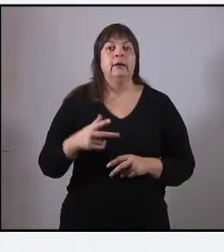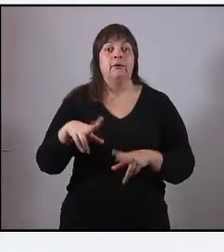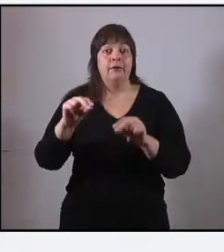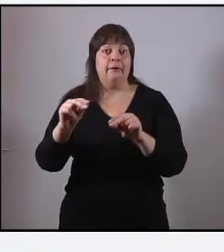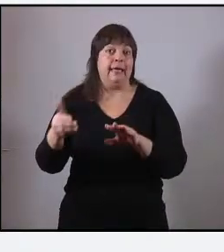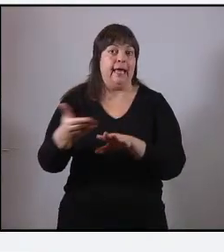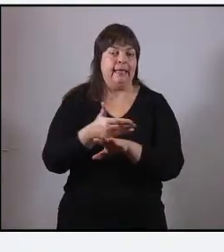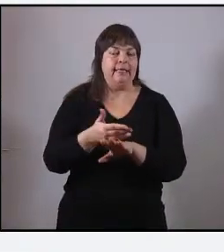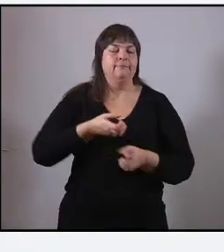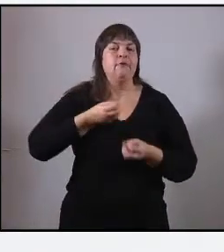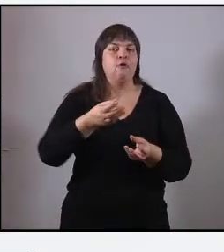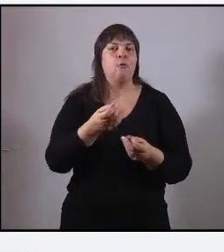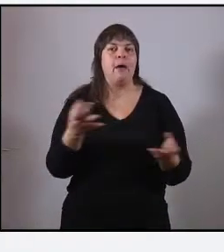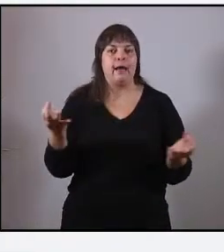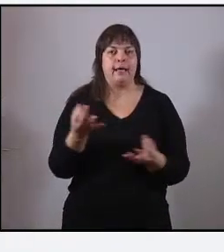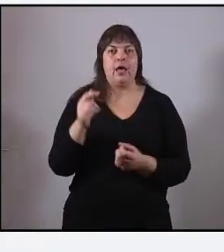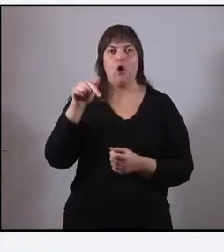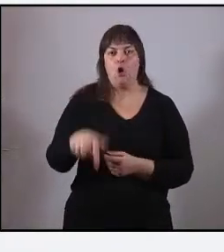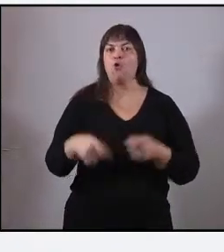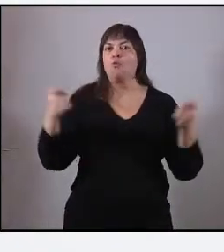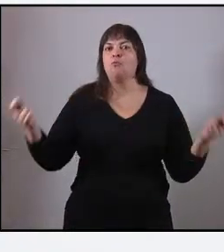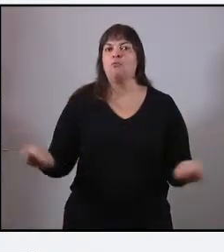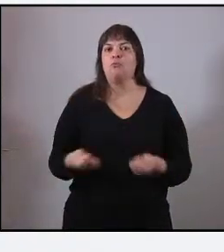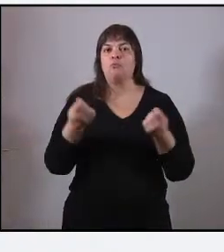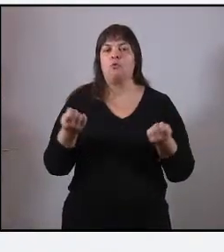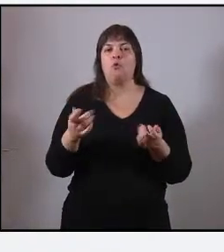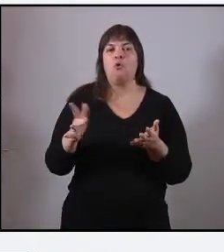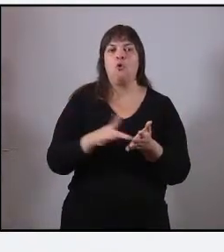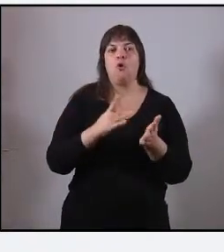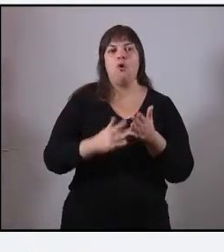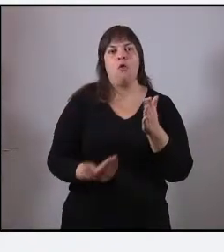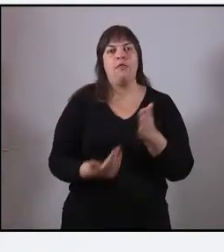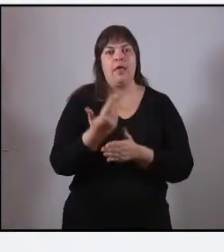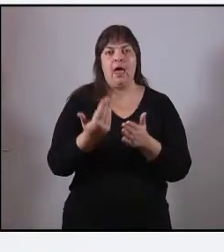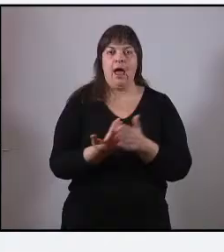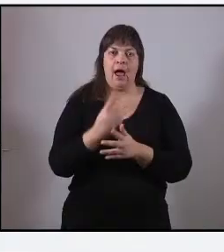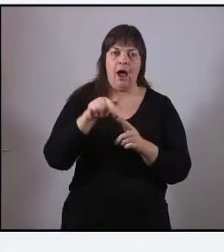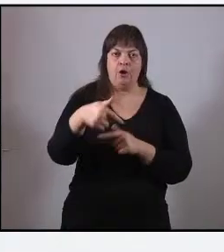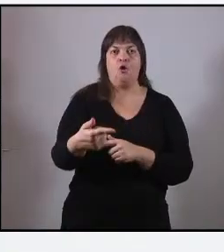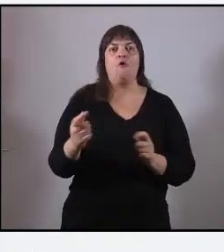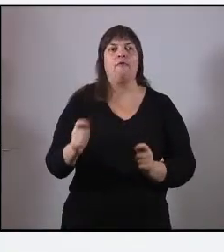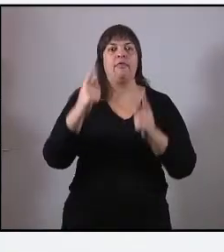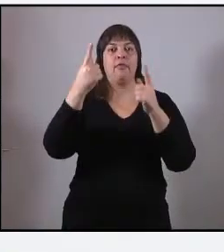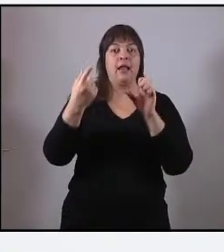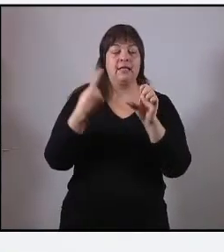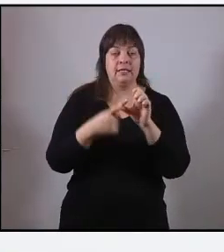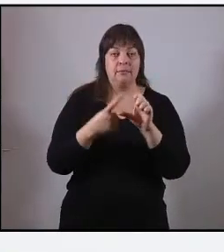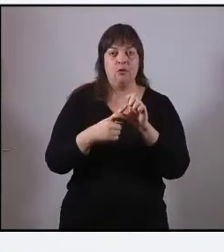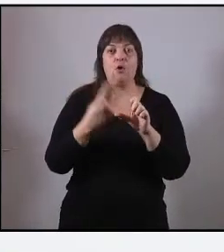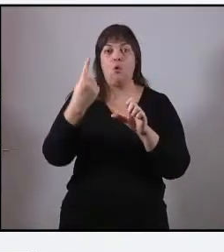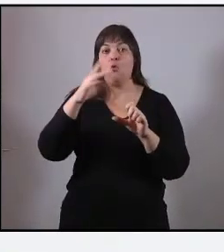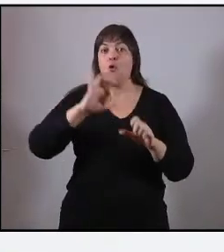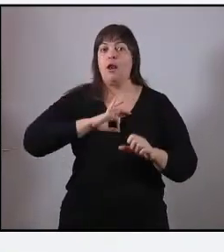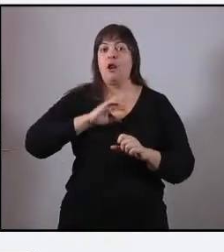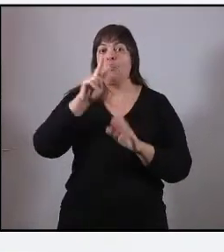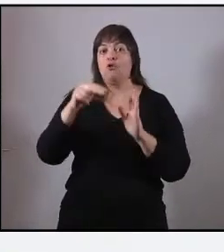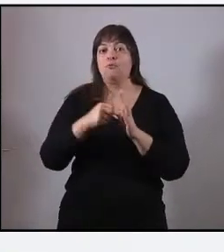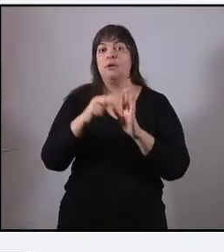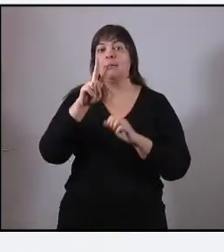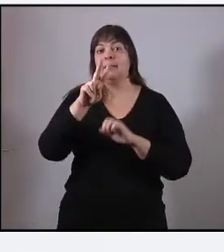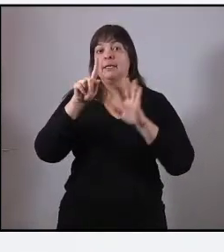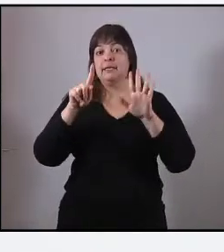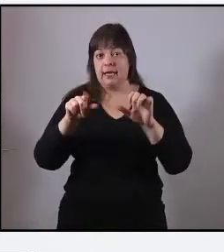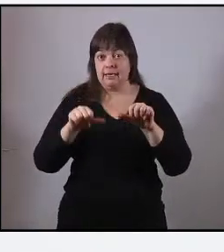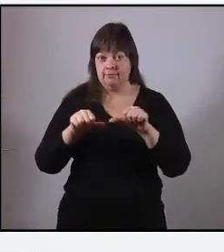terminar. Hoy se ha publicado en el Diario Oficial de Extremadura que a partir del 1 de enero del 2026